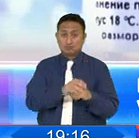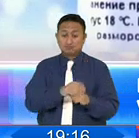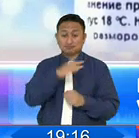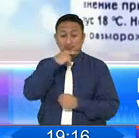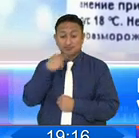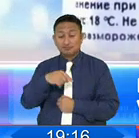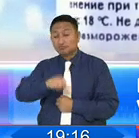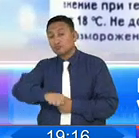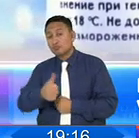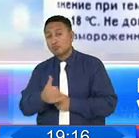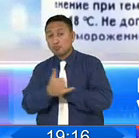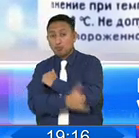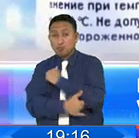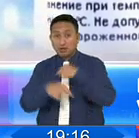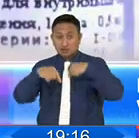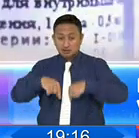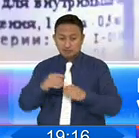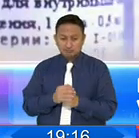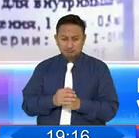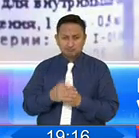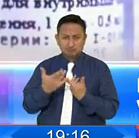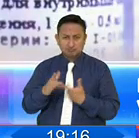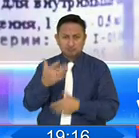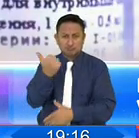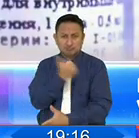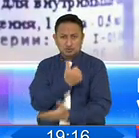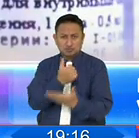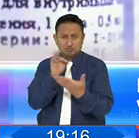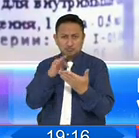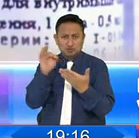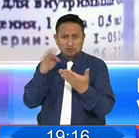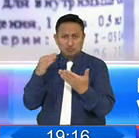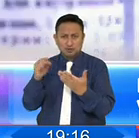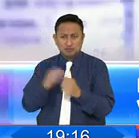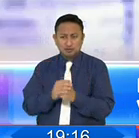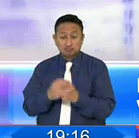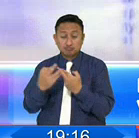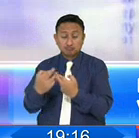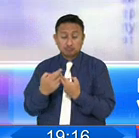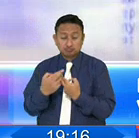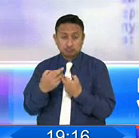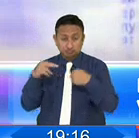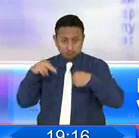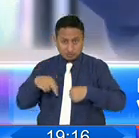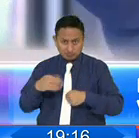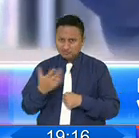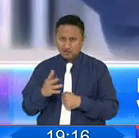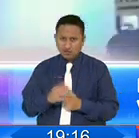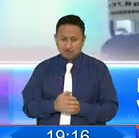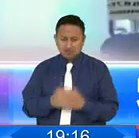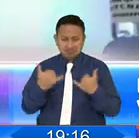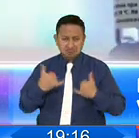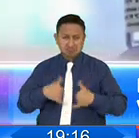diferencia de otros países, continúa con la aprobación de sus inyecciones sin esperar los resultados requeridos por expertos para demostrar la eficacia y seguridad